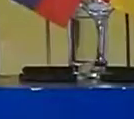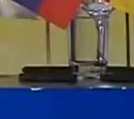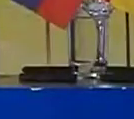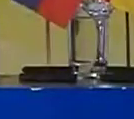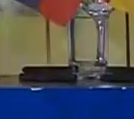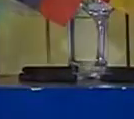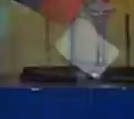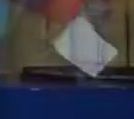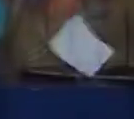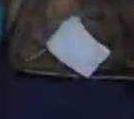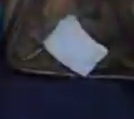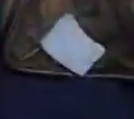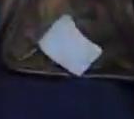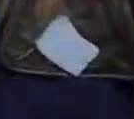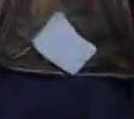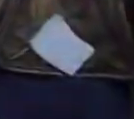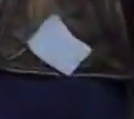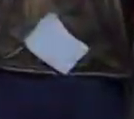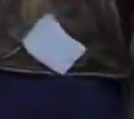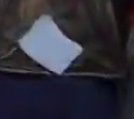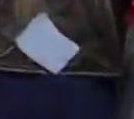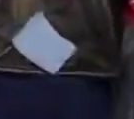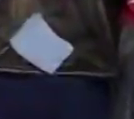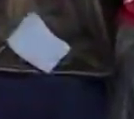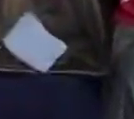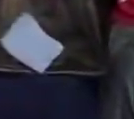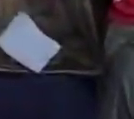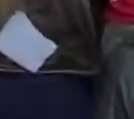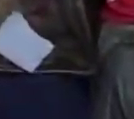Gloria a Dios, gloria a Dios.